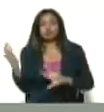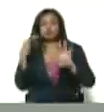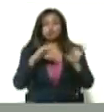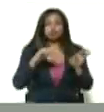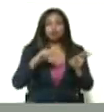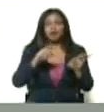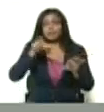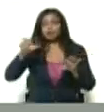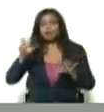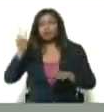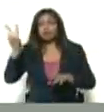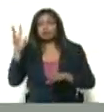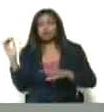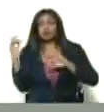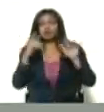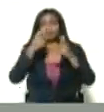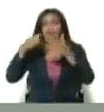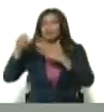compatriotas.